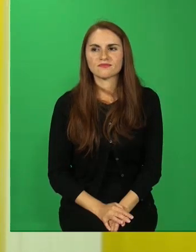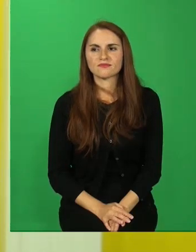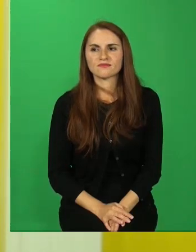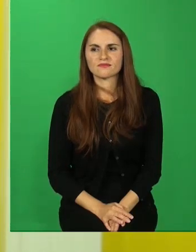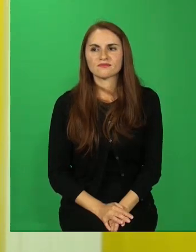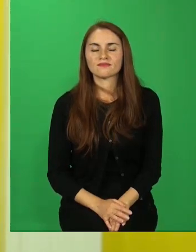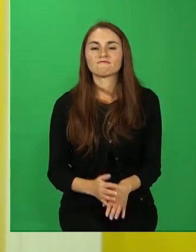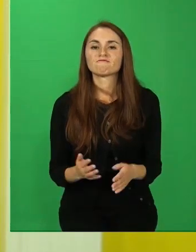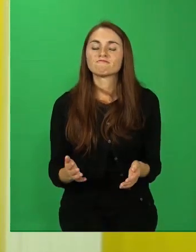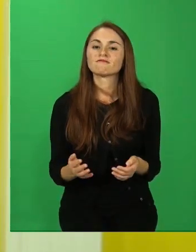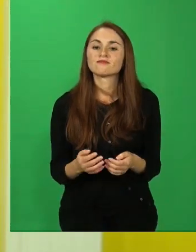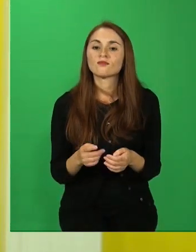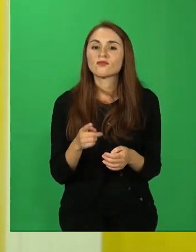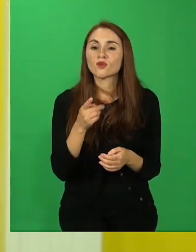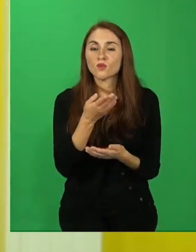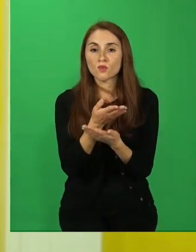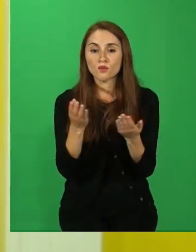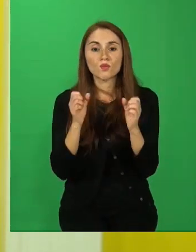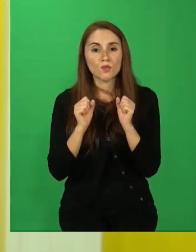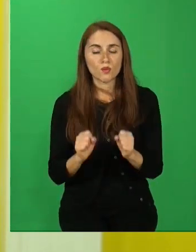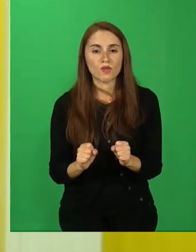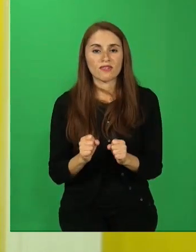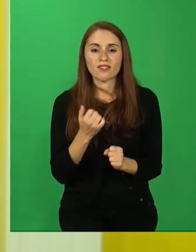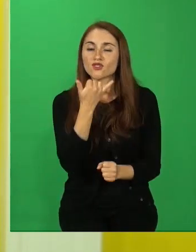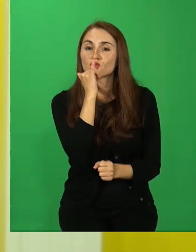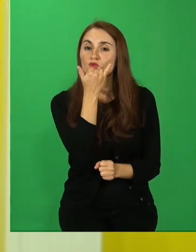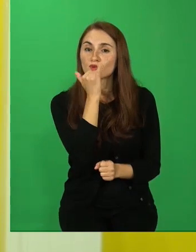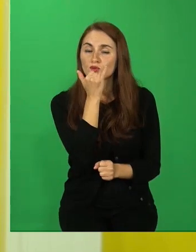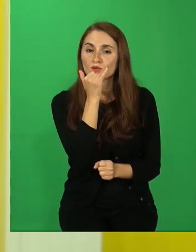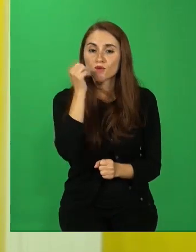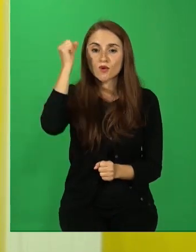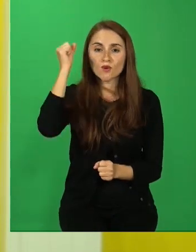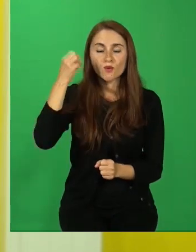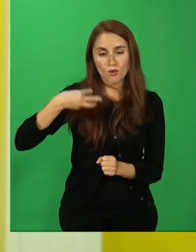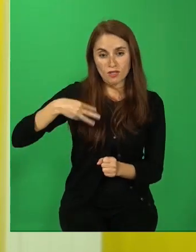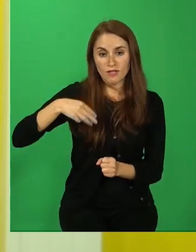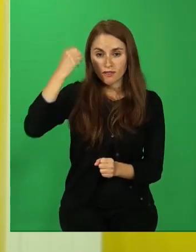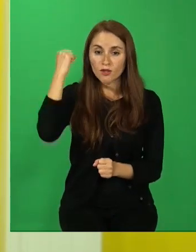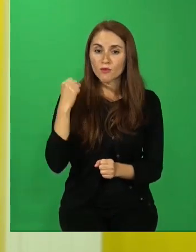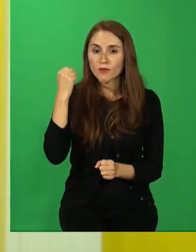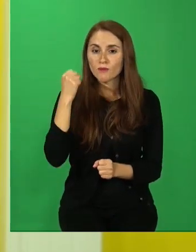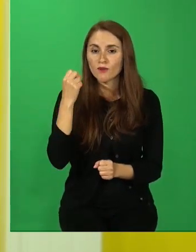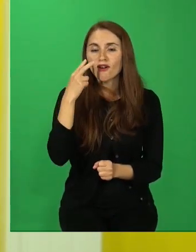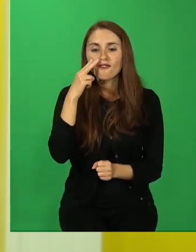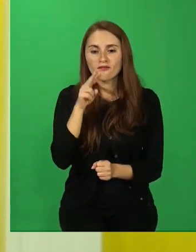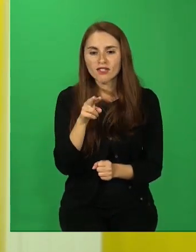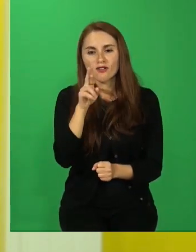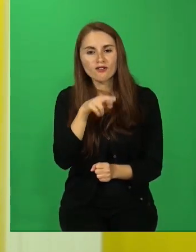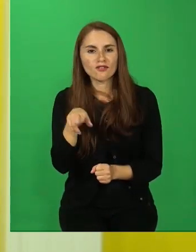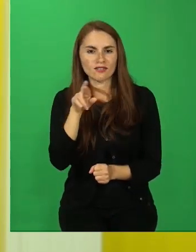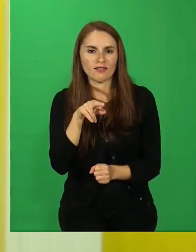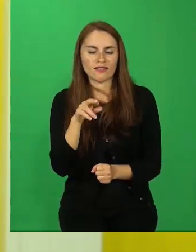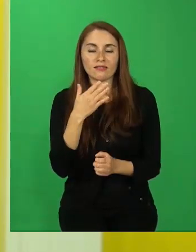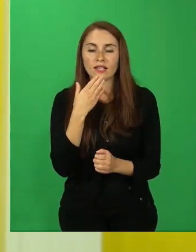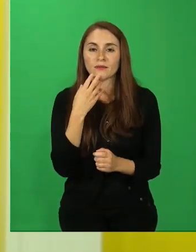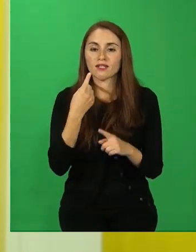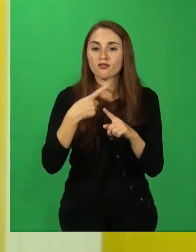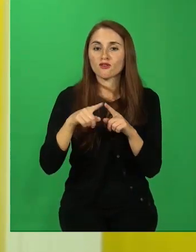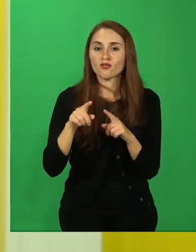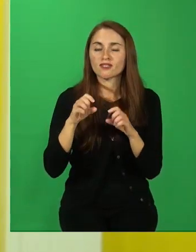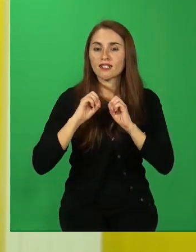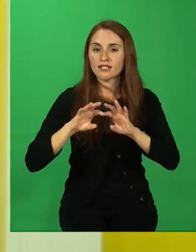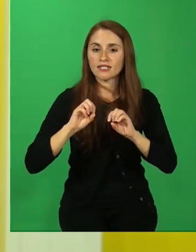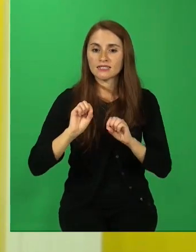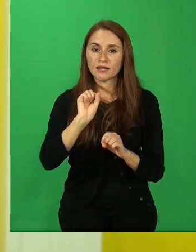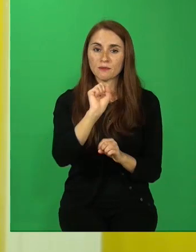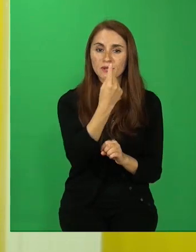Y nos pueden visitar en nuestro canal de YouTube de la Ilustre Municipalidad de Copiapó, donde encontrarán clases desde primero básico